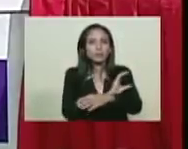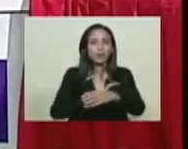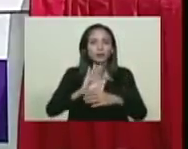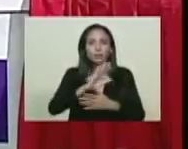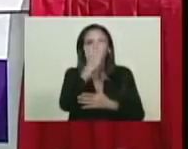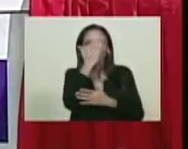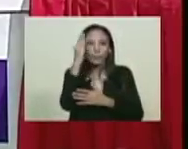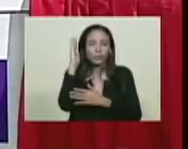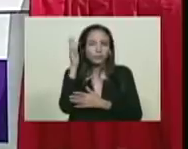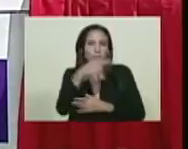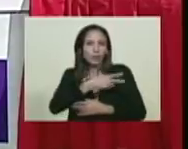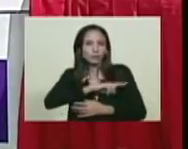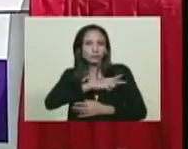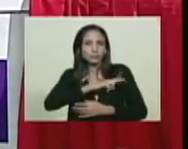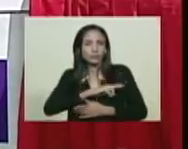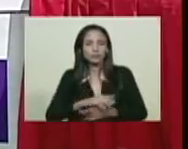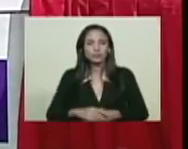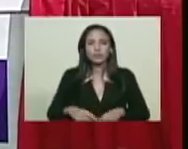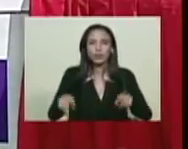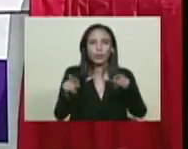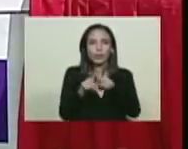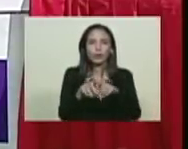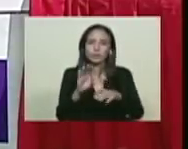la falsedad.